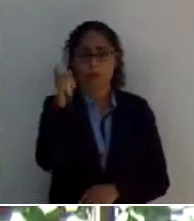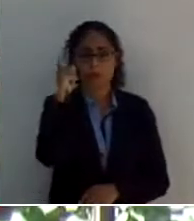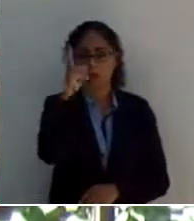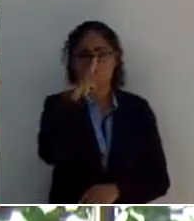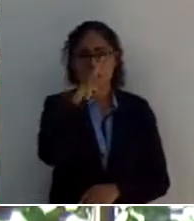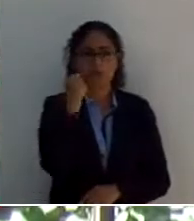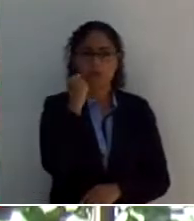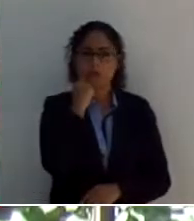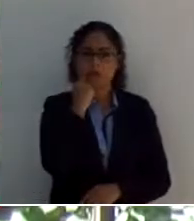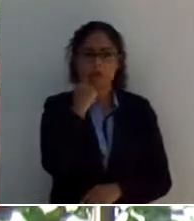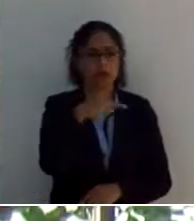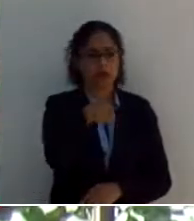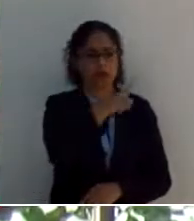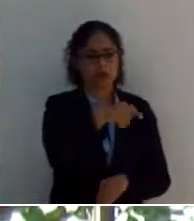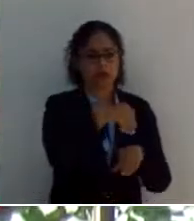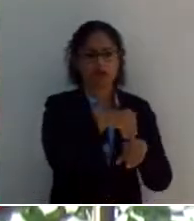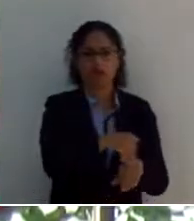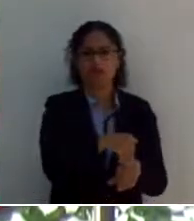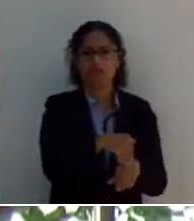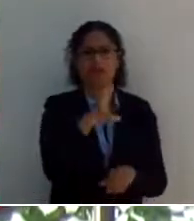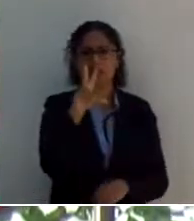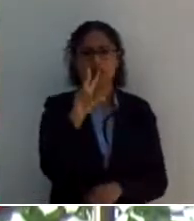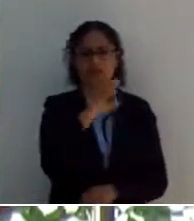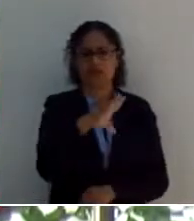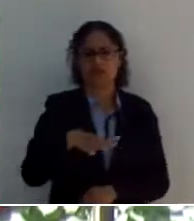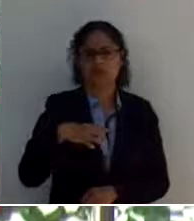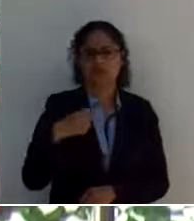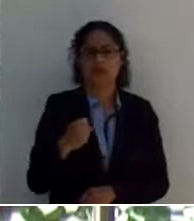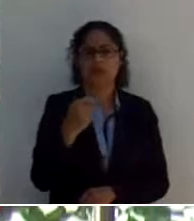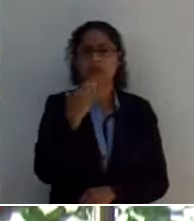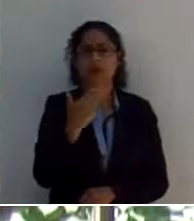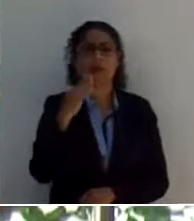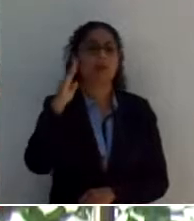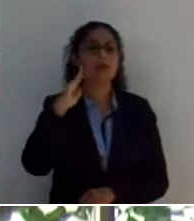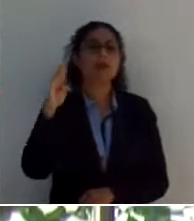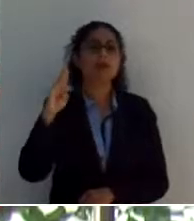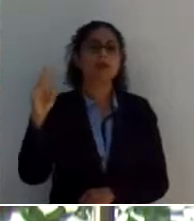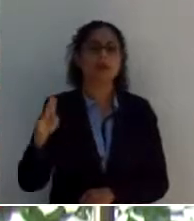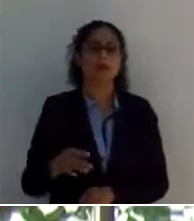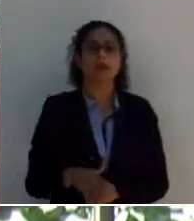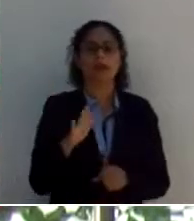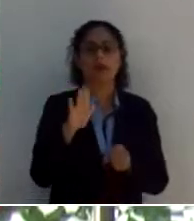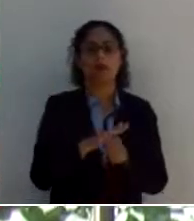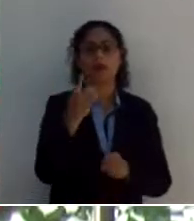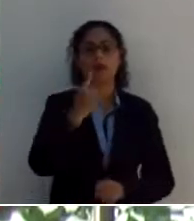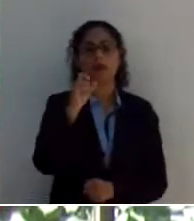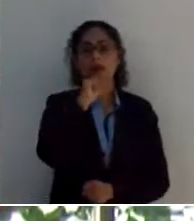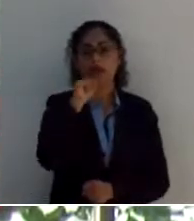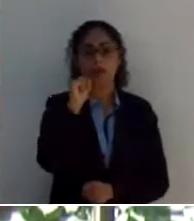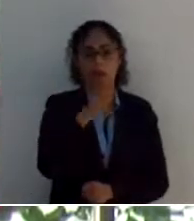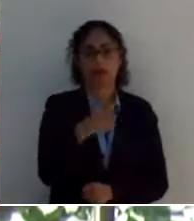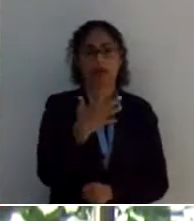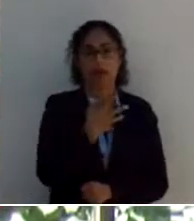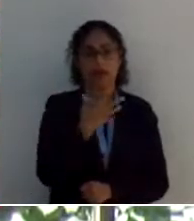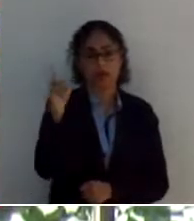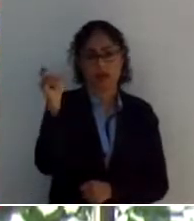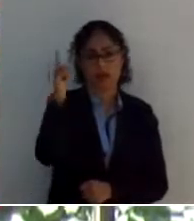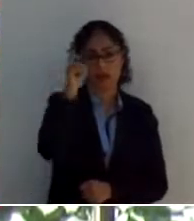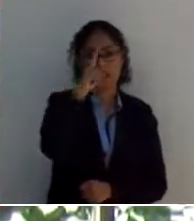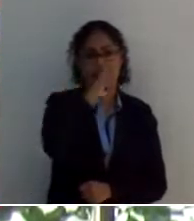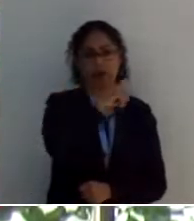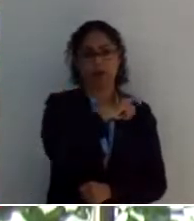ustedes no le han fallado a Michoacán, porque también en medio de las